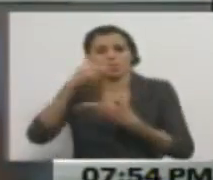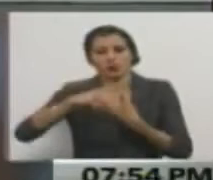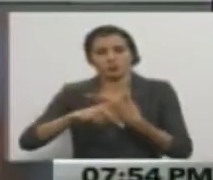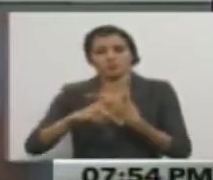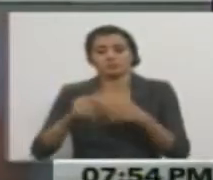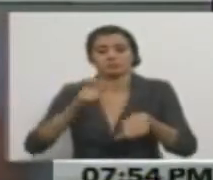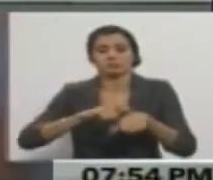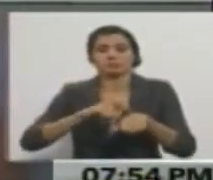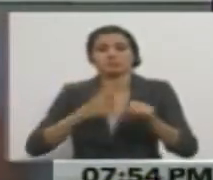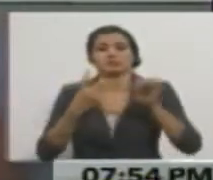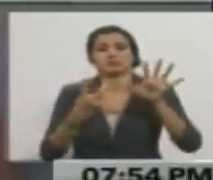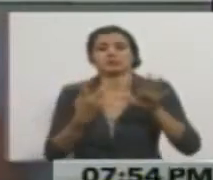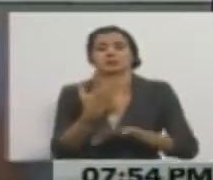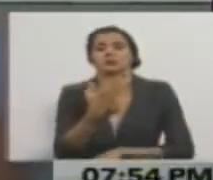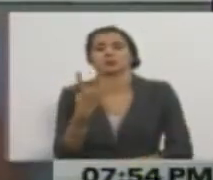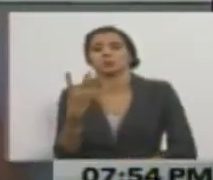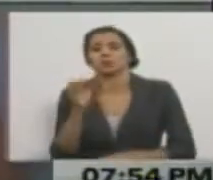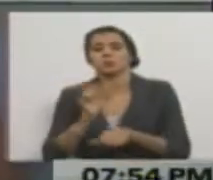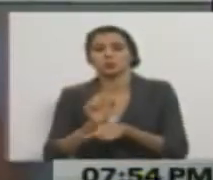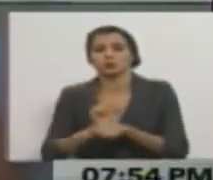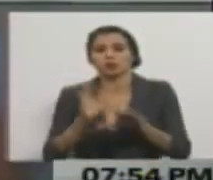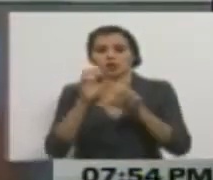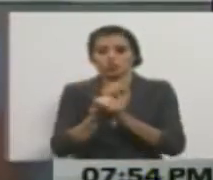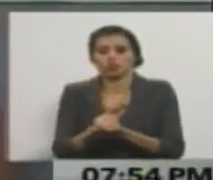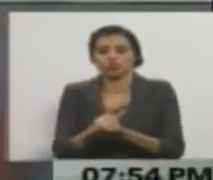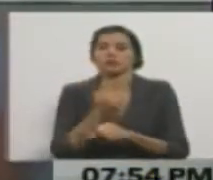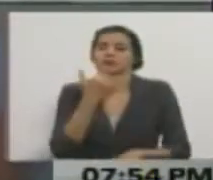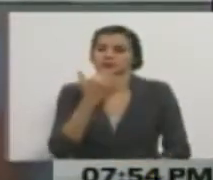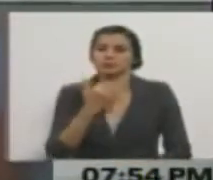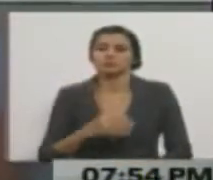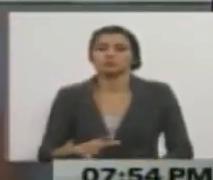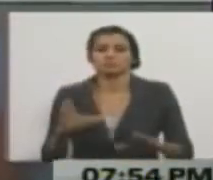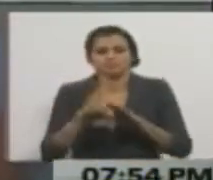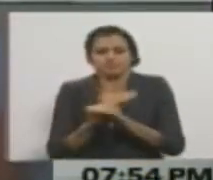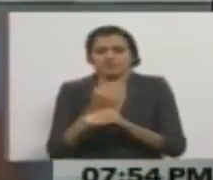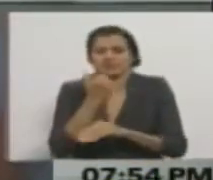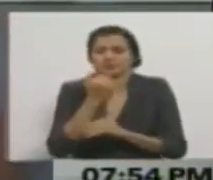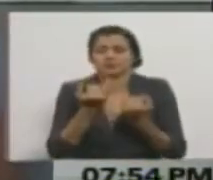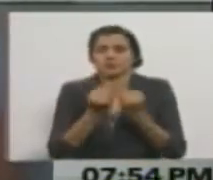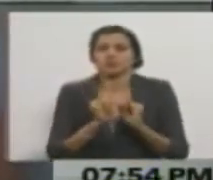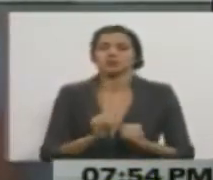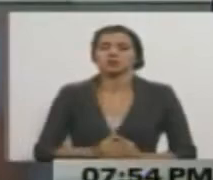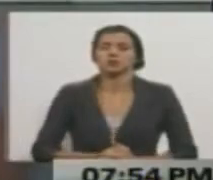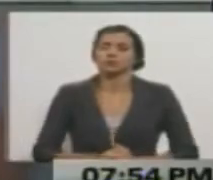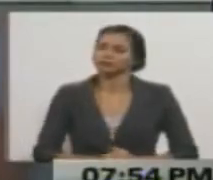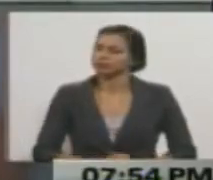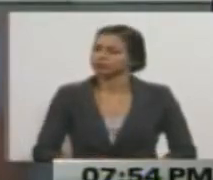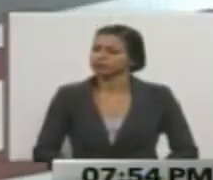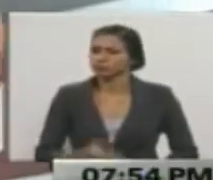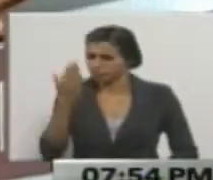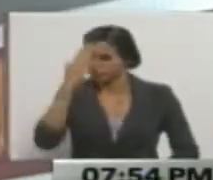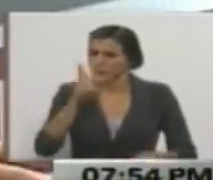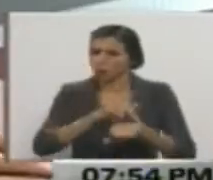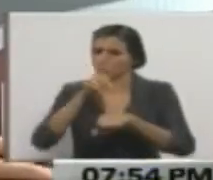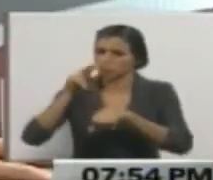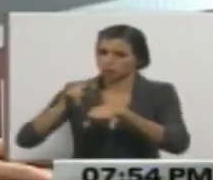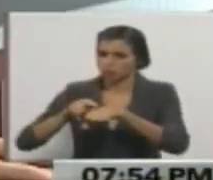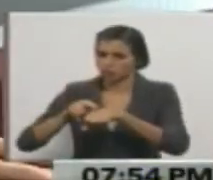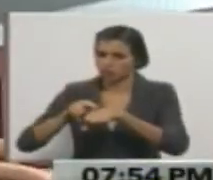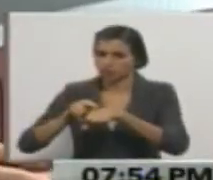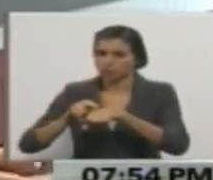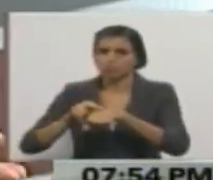las 7:54 posmeridian, estamos en la recta final. A ver, ustedes saben que Puerto Rico es colonia de los Estados Unidos,